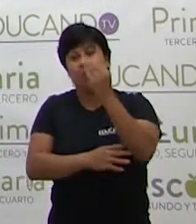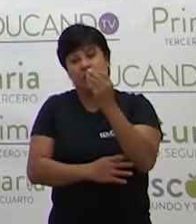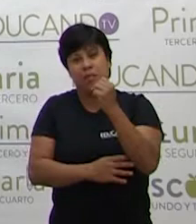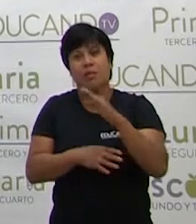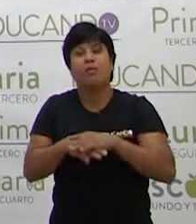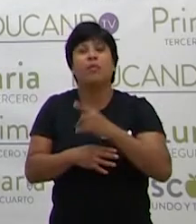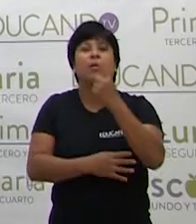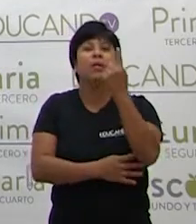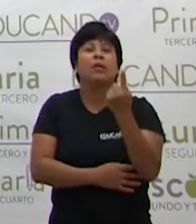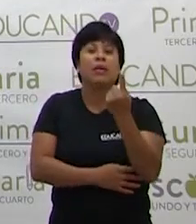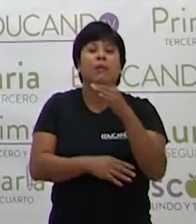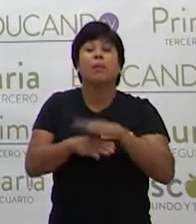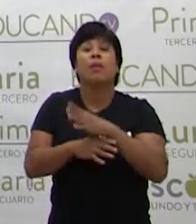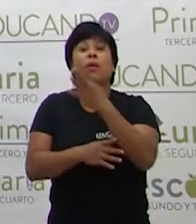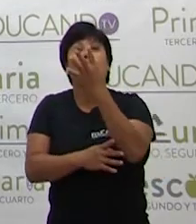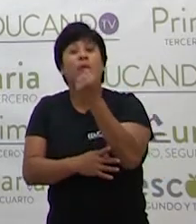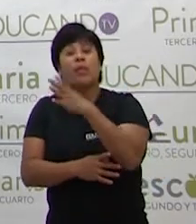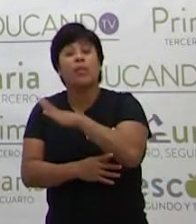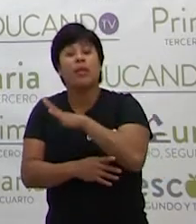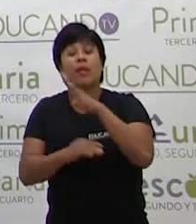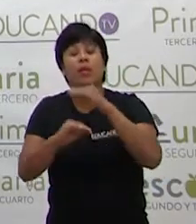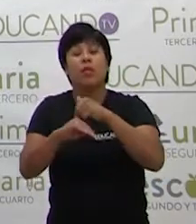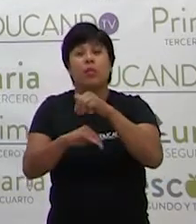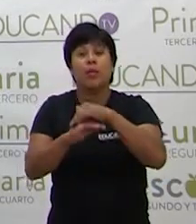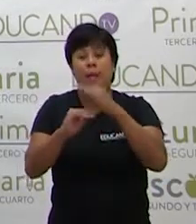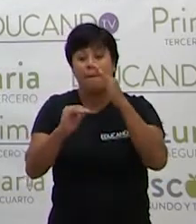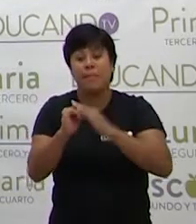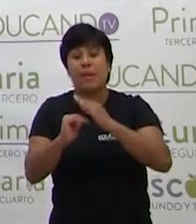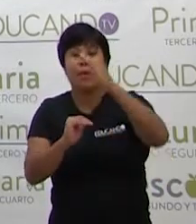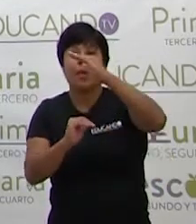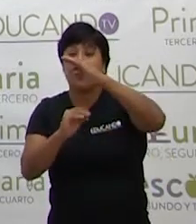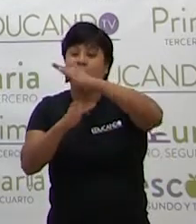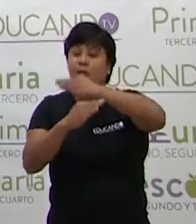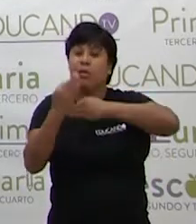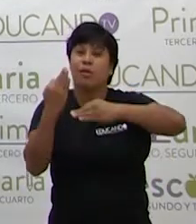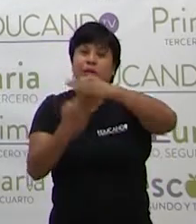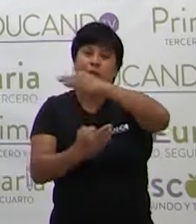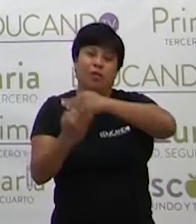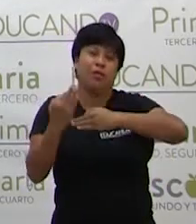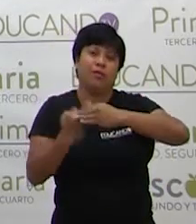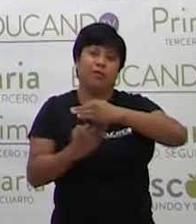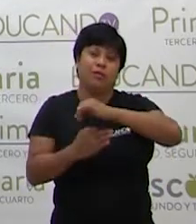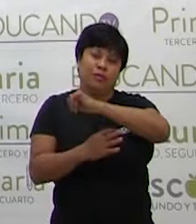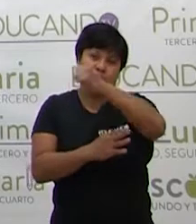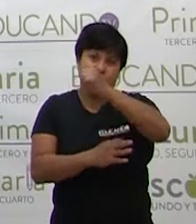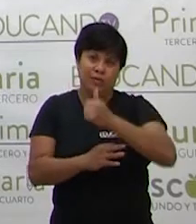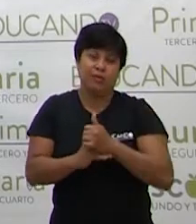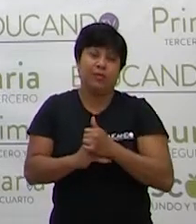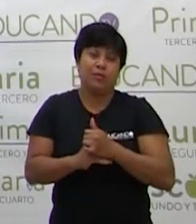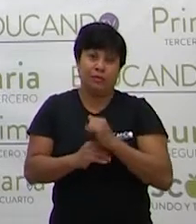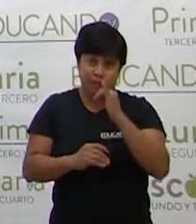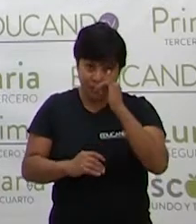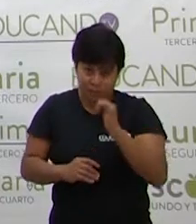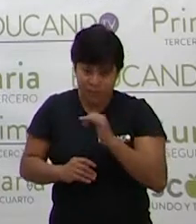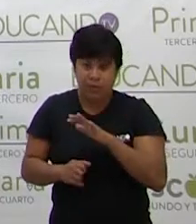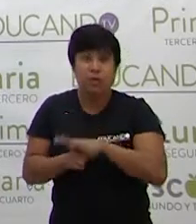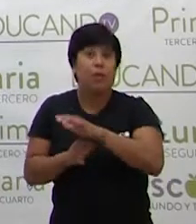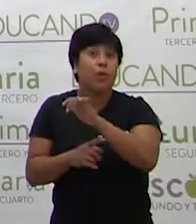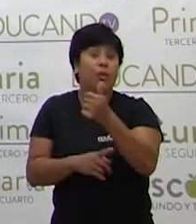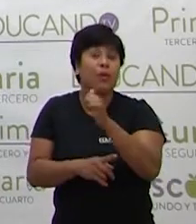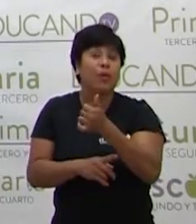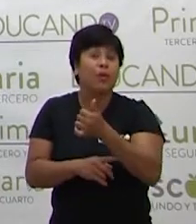qué? Porque el 9 es el número mayor que todos los demás. ¿Sí? ¿Cuál